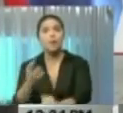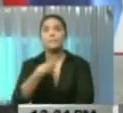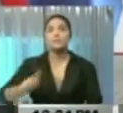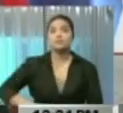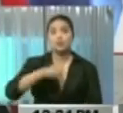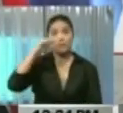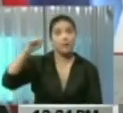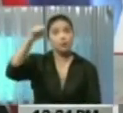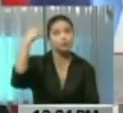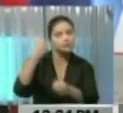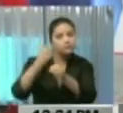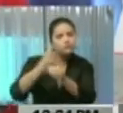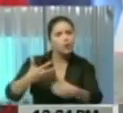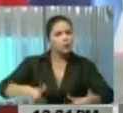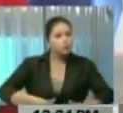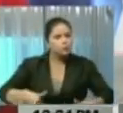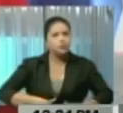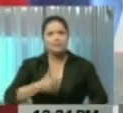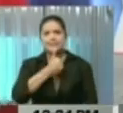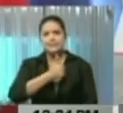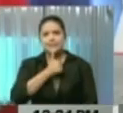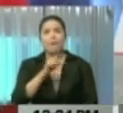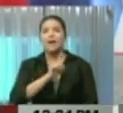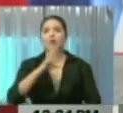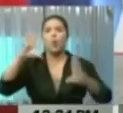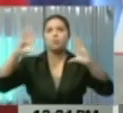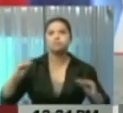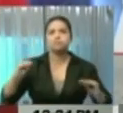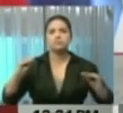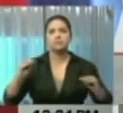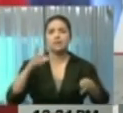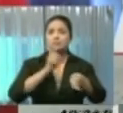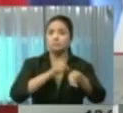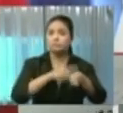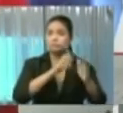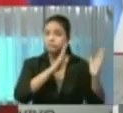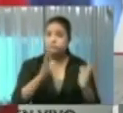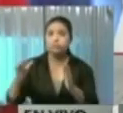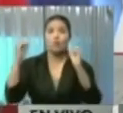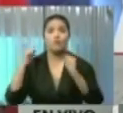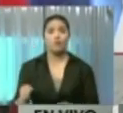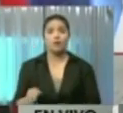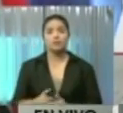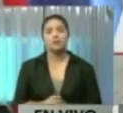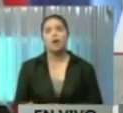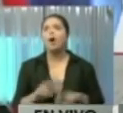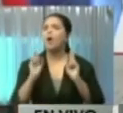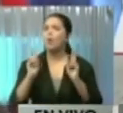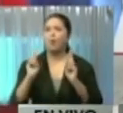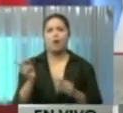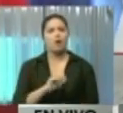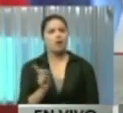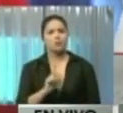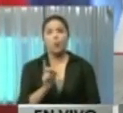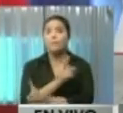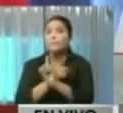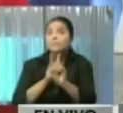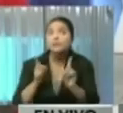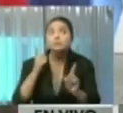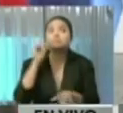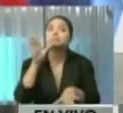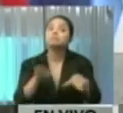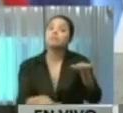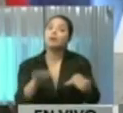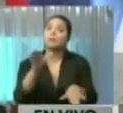todo lo posible para evitar racionamientos programados estos. Ojalá no tengamos que llegar hasta allá, pero puede que dependa